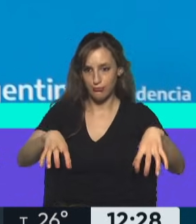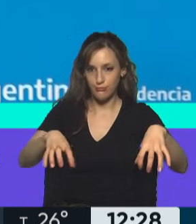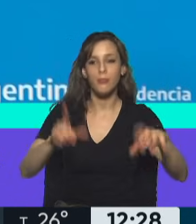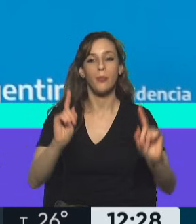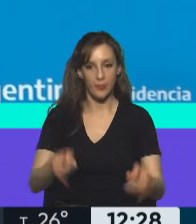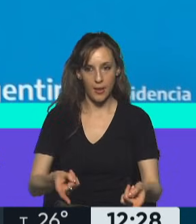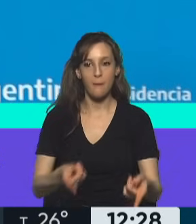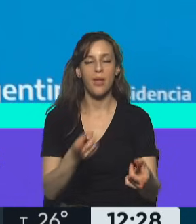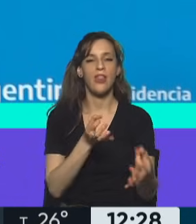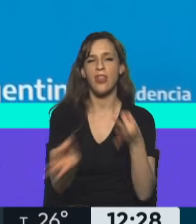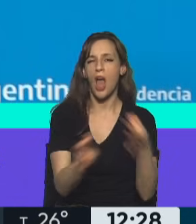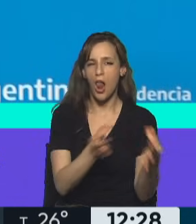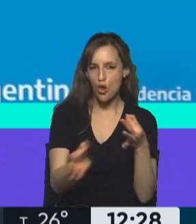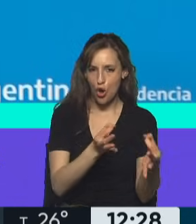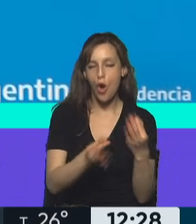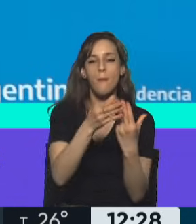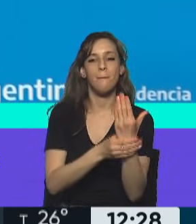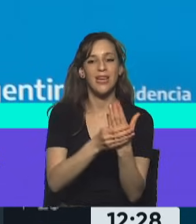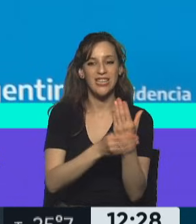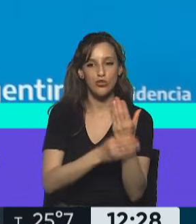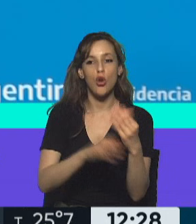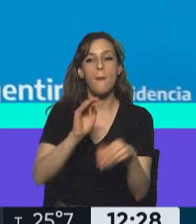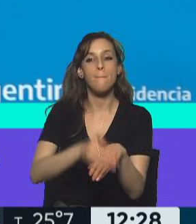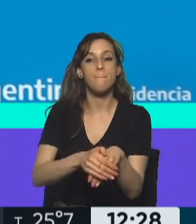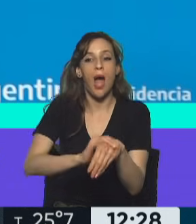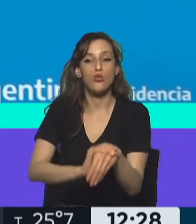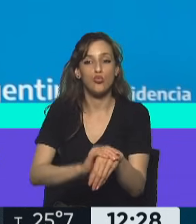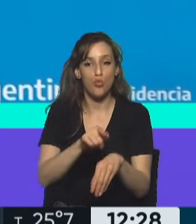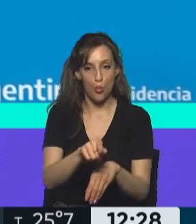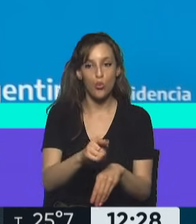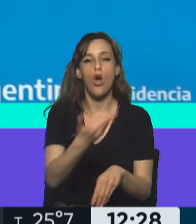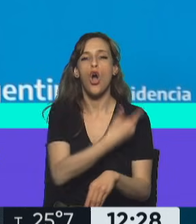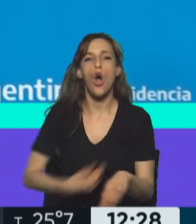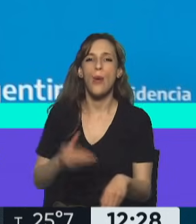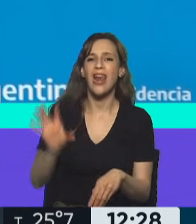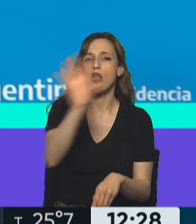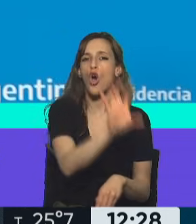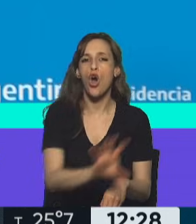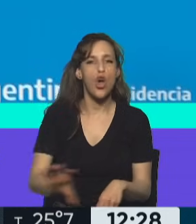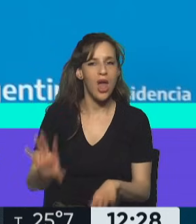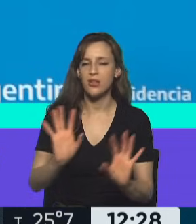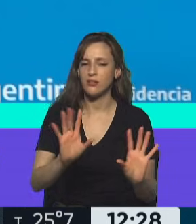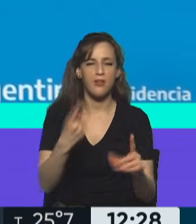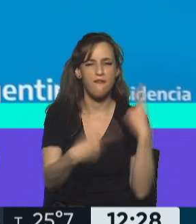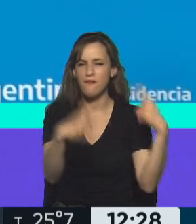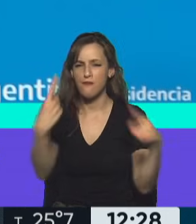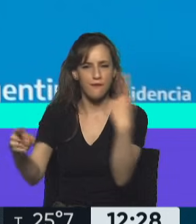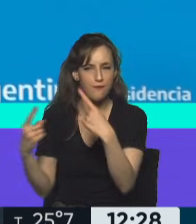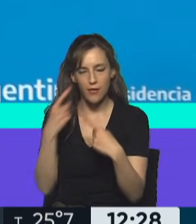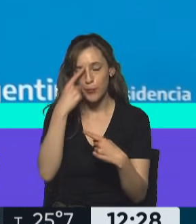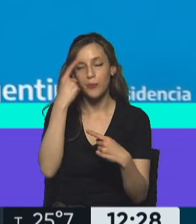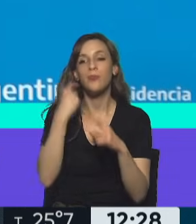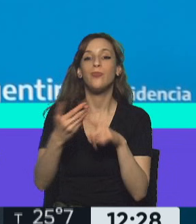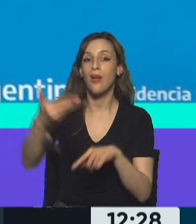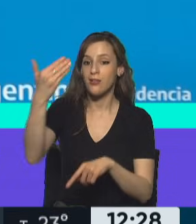también de los diálogos que lleva adelante el ministro Mansur con todos los gobernadores de todas las provincias, no importa el signo político. Ayer estuvo reunido con